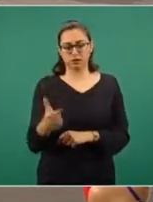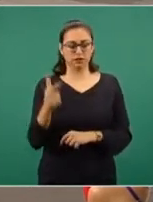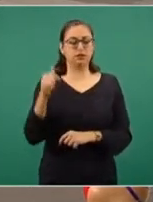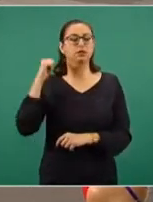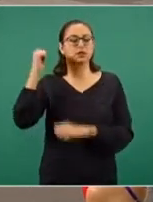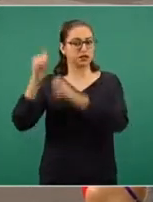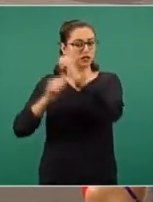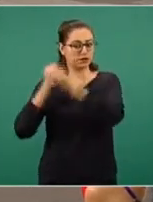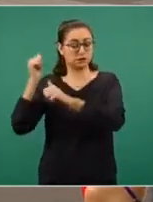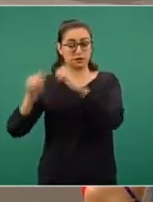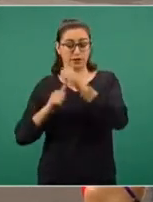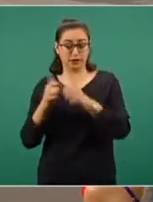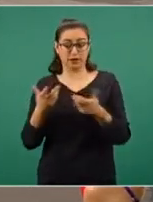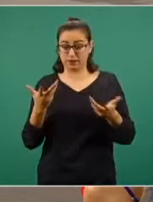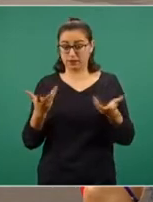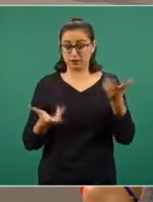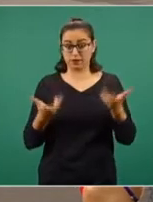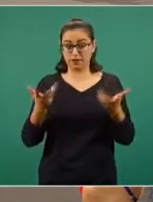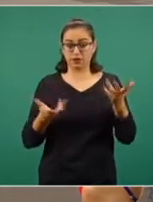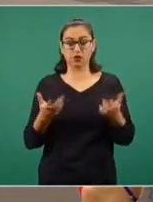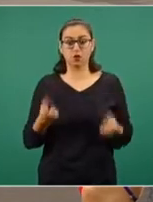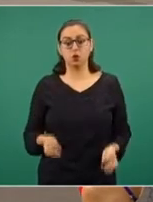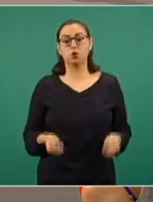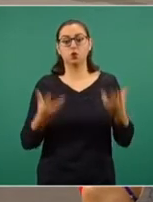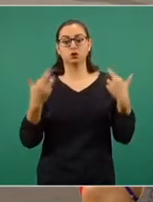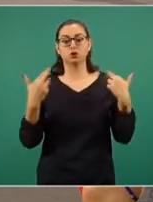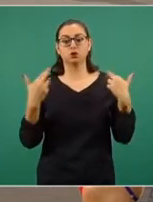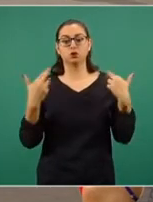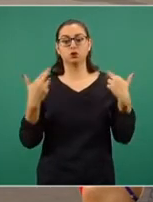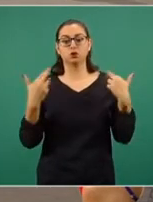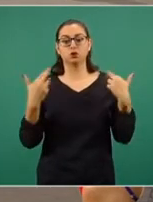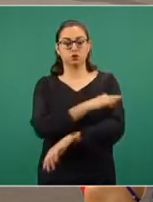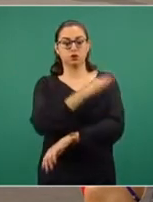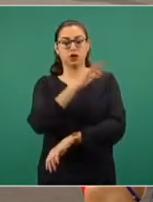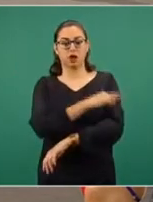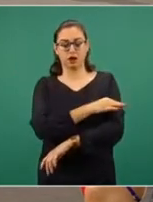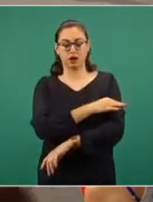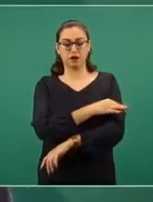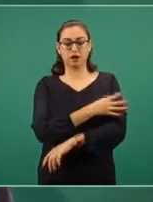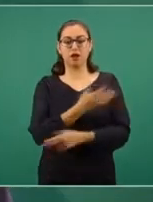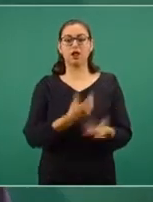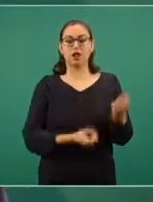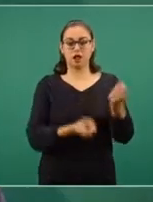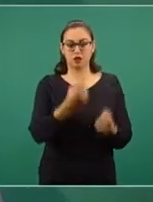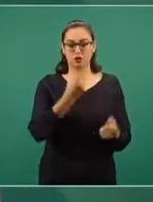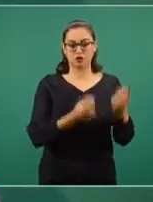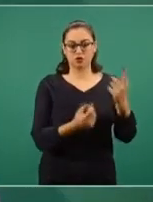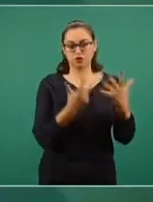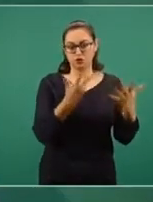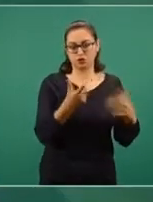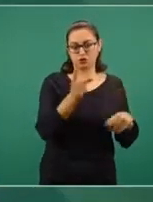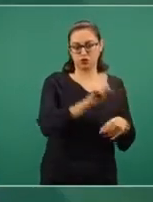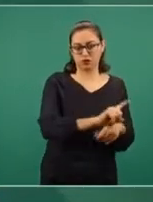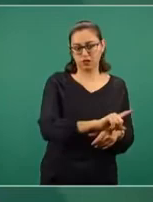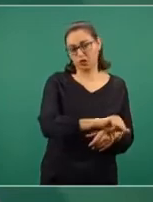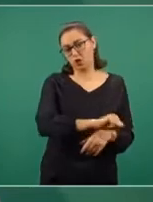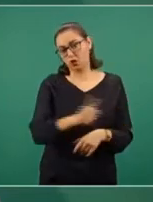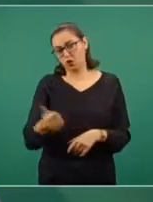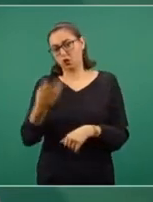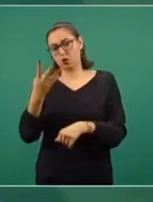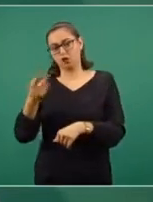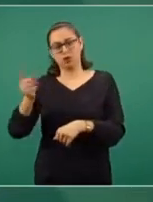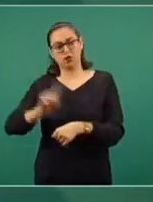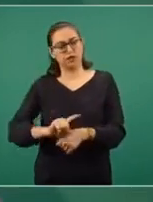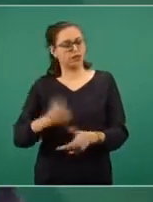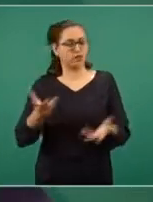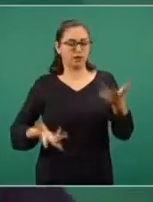variar un poquito de acuerdo al número de maestros que se han vacunado. O sea, en algunos sí vamos a ocupar 8 días, en otros vamos a ocupar quizás 4 días,